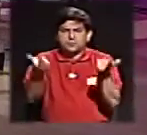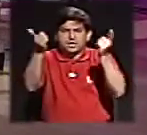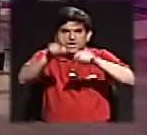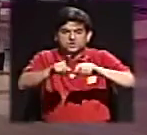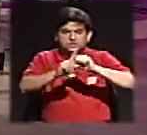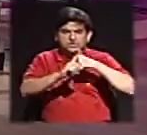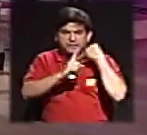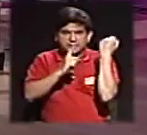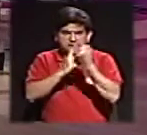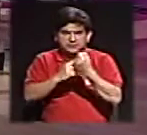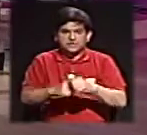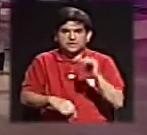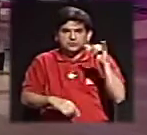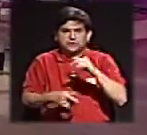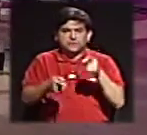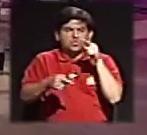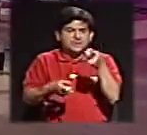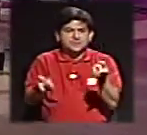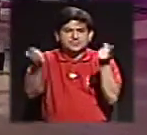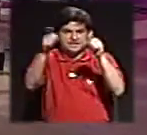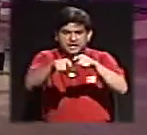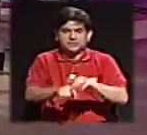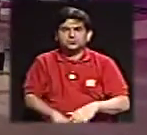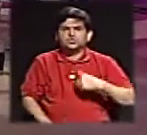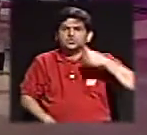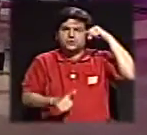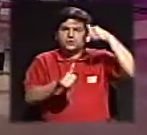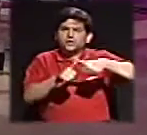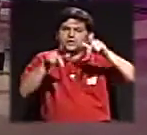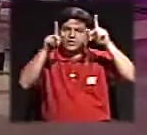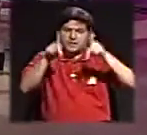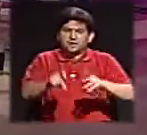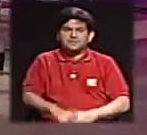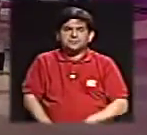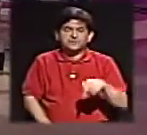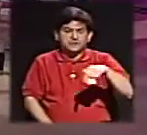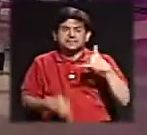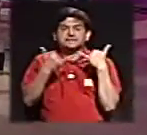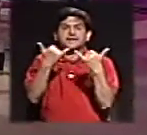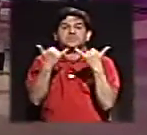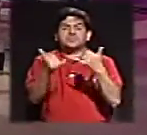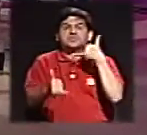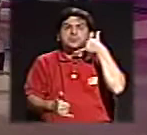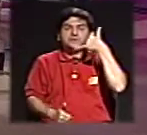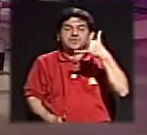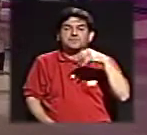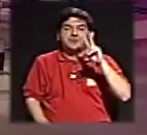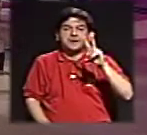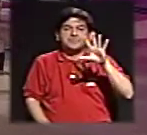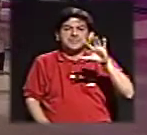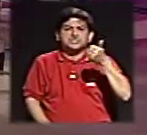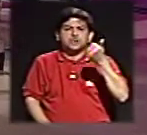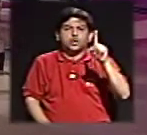presentan situaciones como las del caso acá denunciado. Quiero recordarle a nuestro público que estamos en vivo, que puede llamarnos al